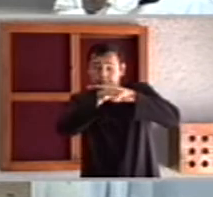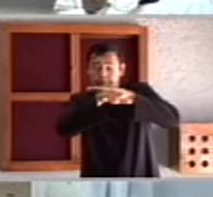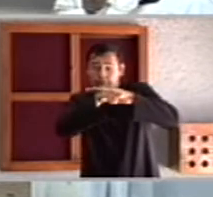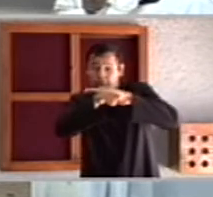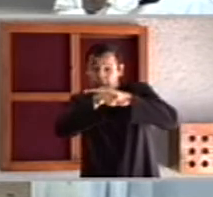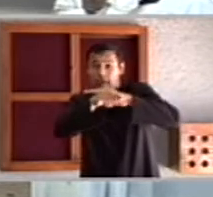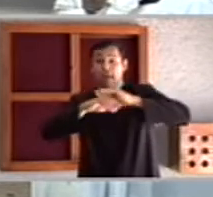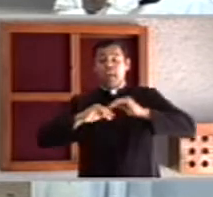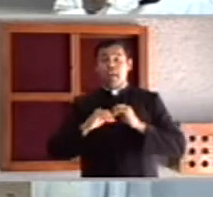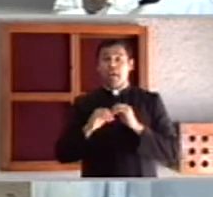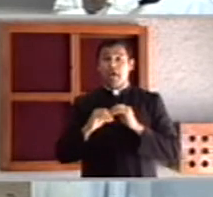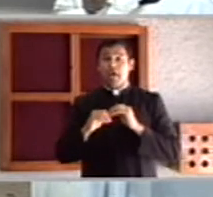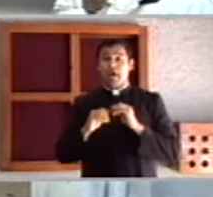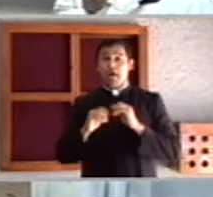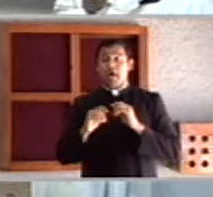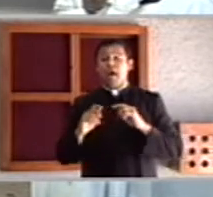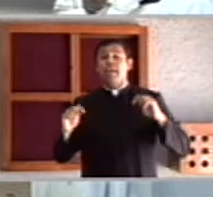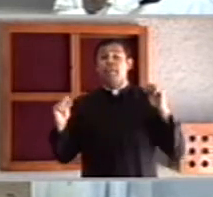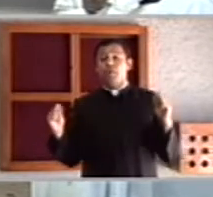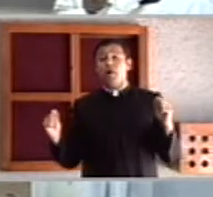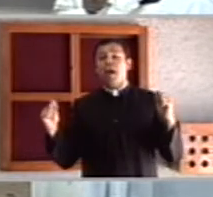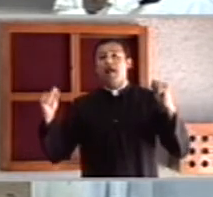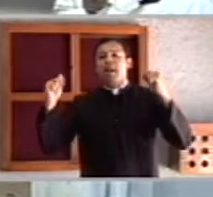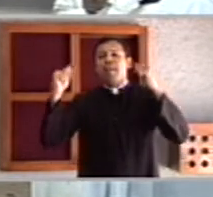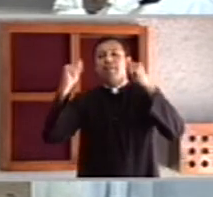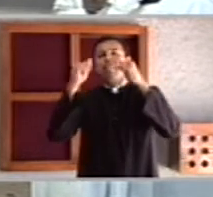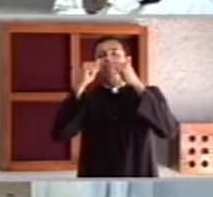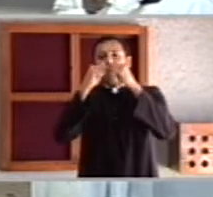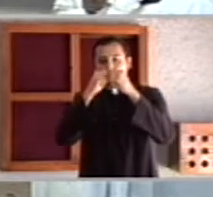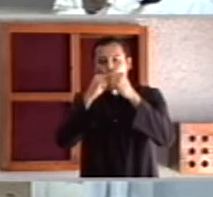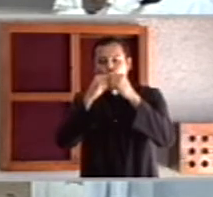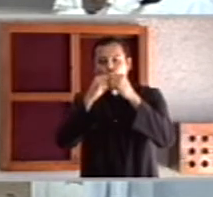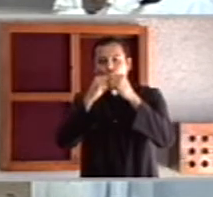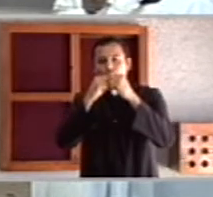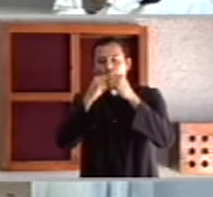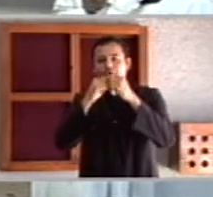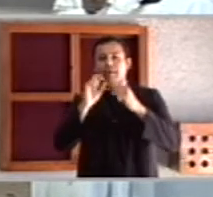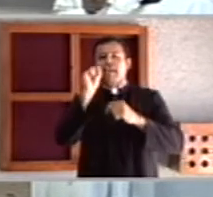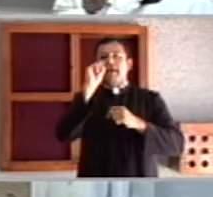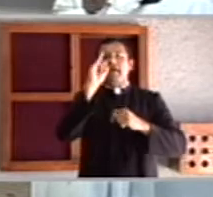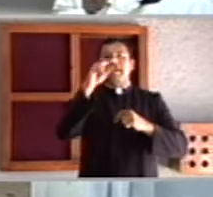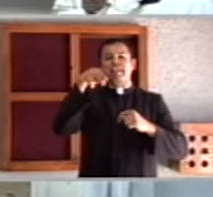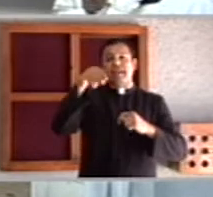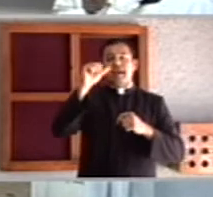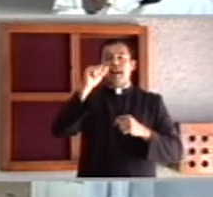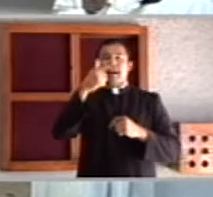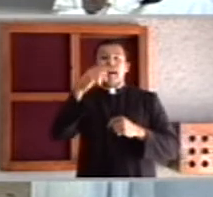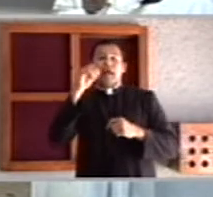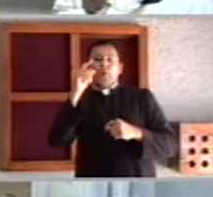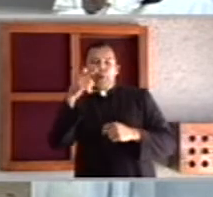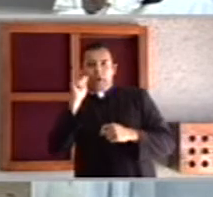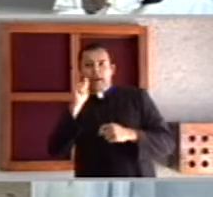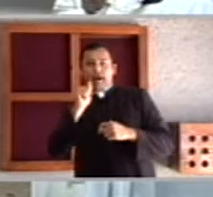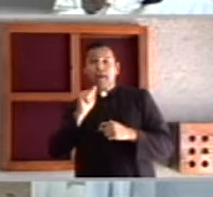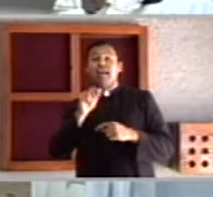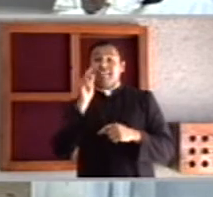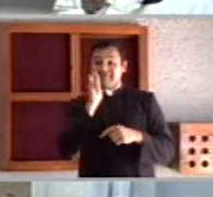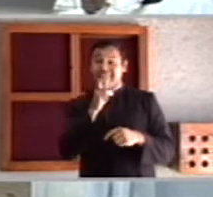secundum consuetudinem suam, dies abat in synagogam,